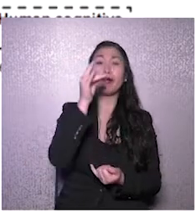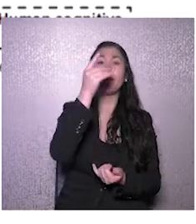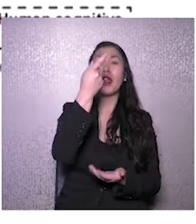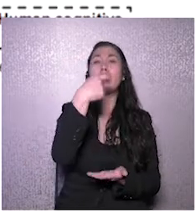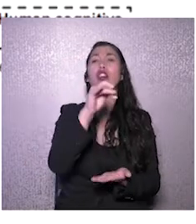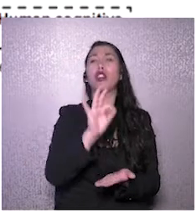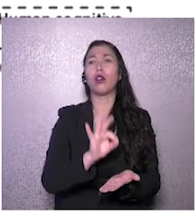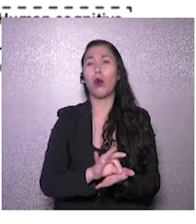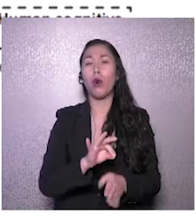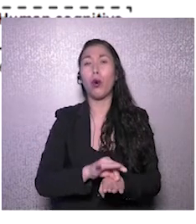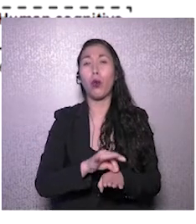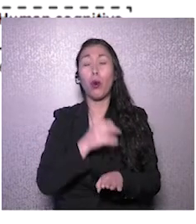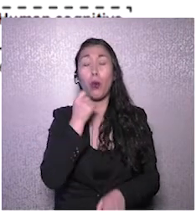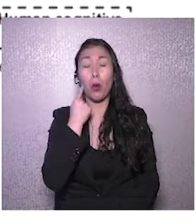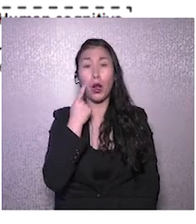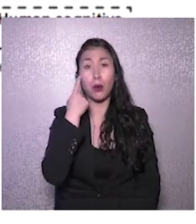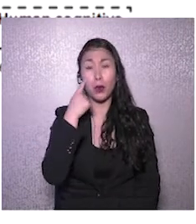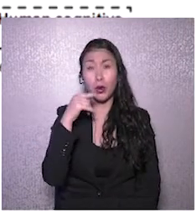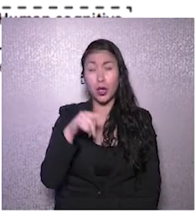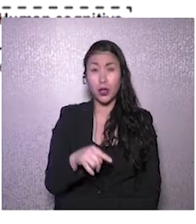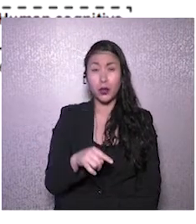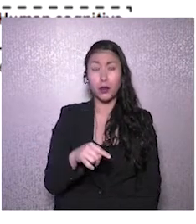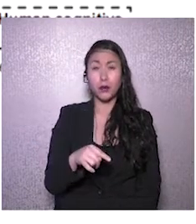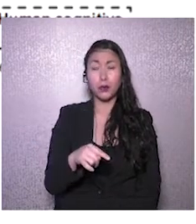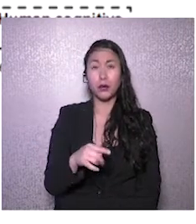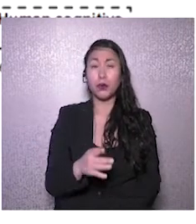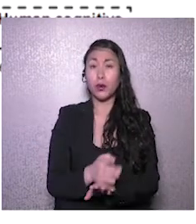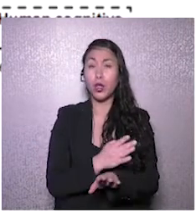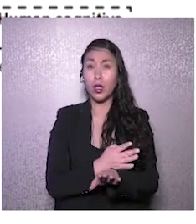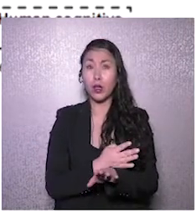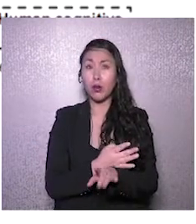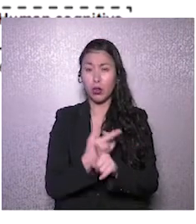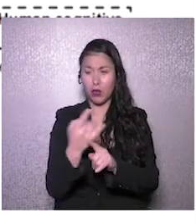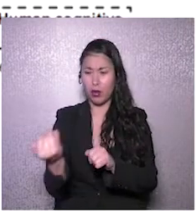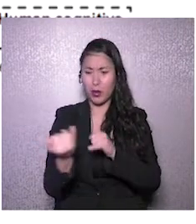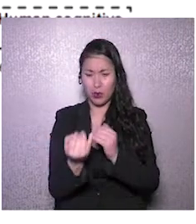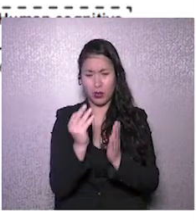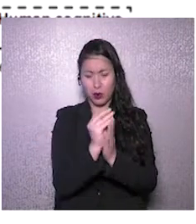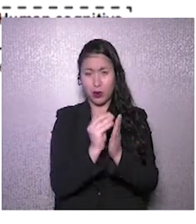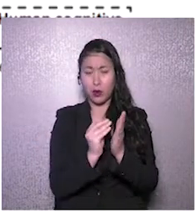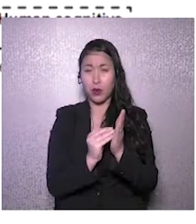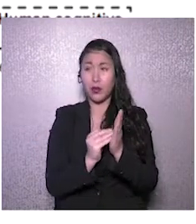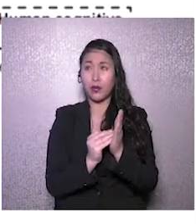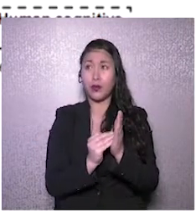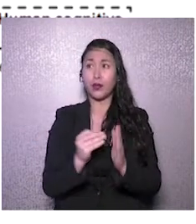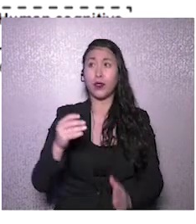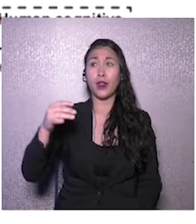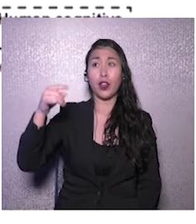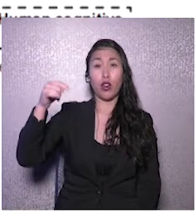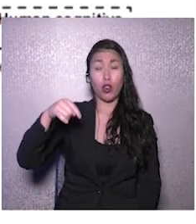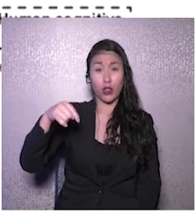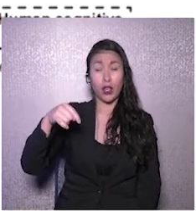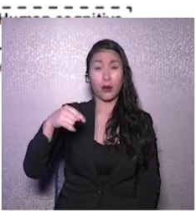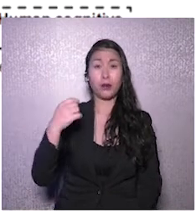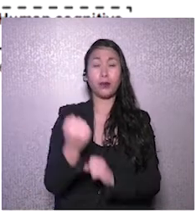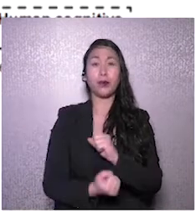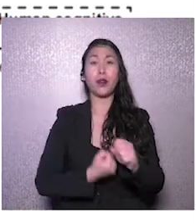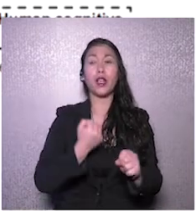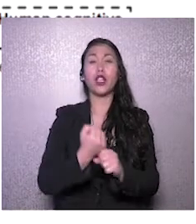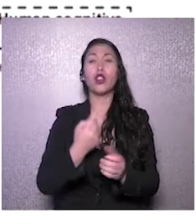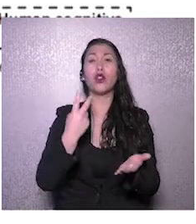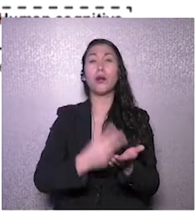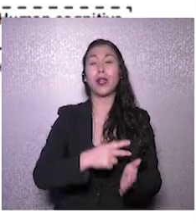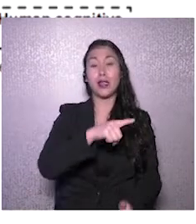tratamiento. Y eso funcionaba cuando les comentaba, los puntos de datos eran pocos. Hoy día, en el año